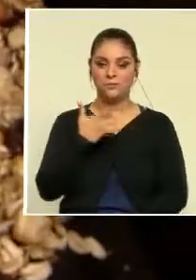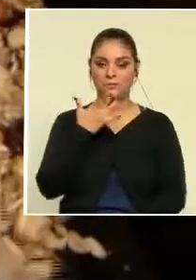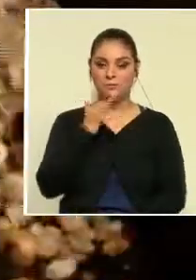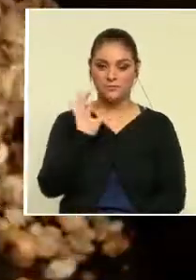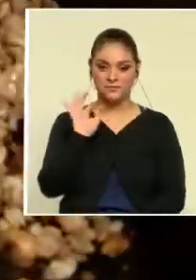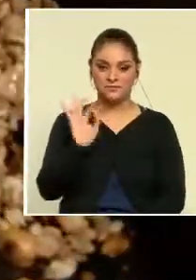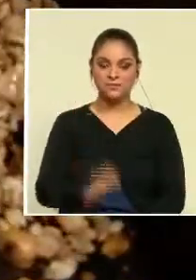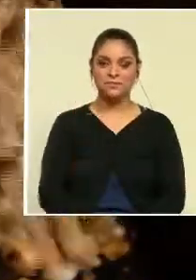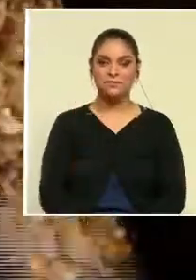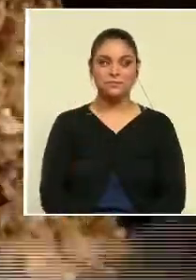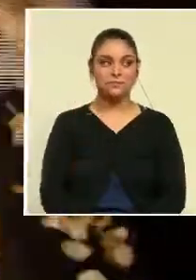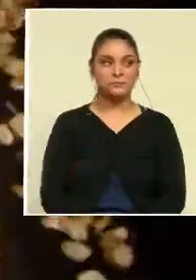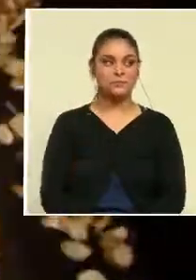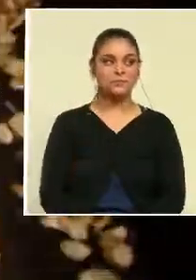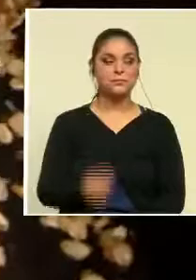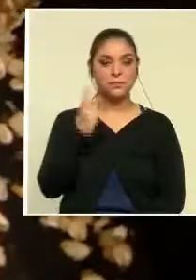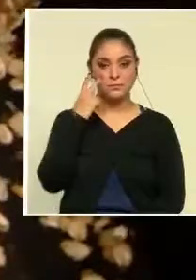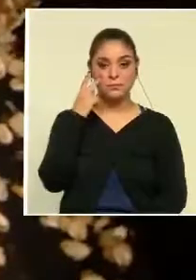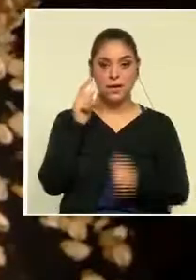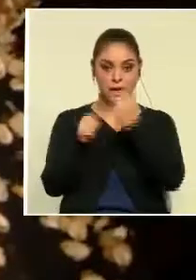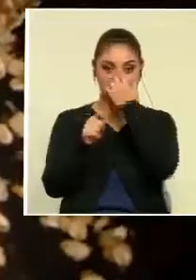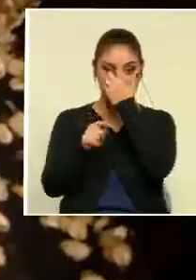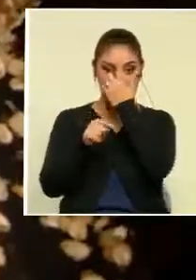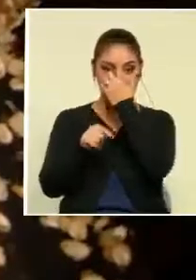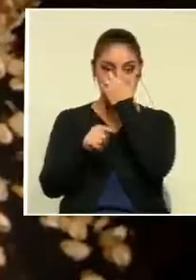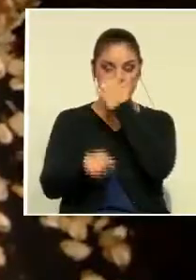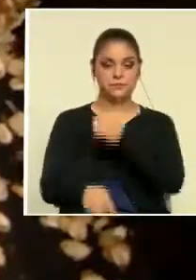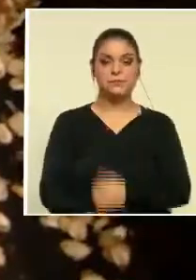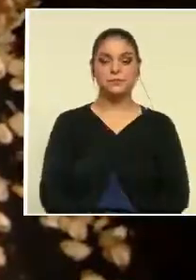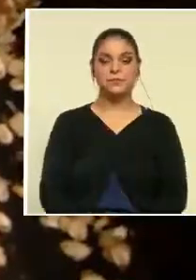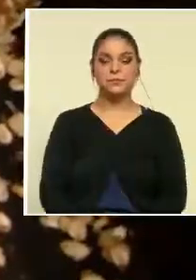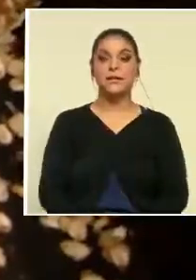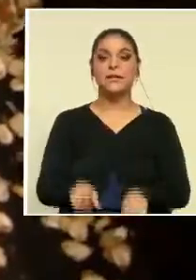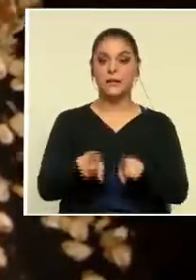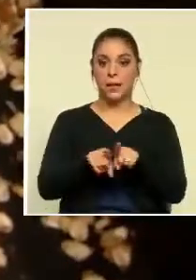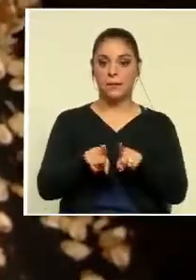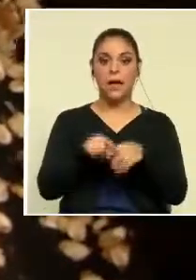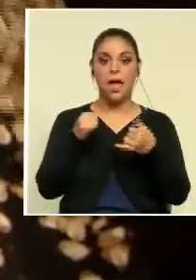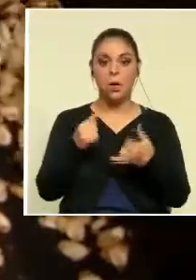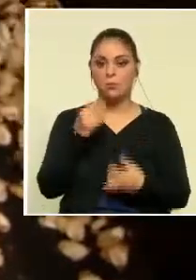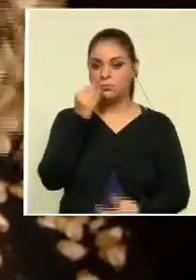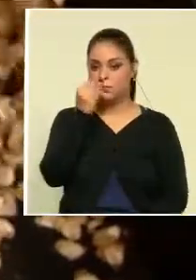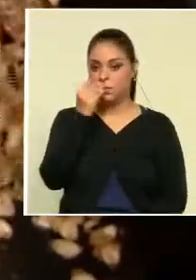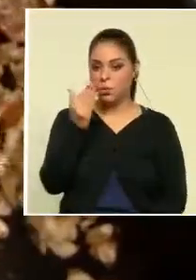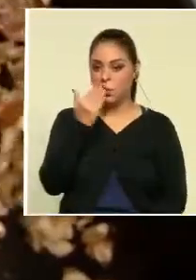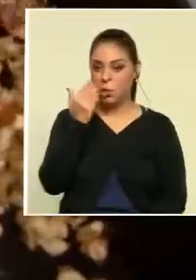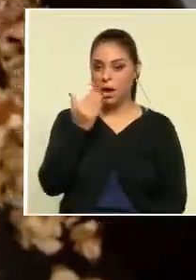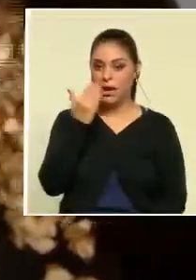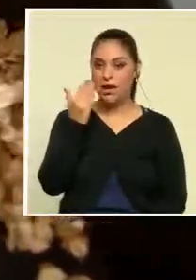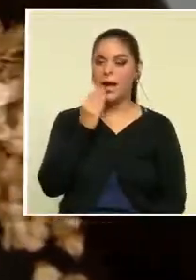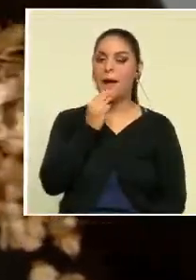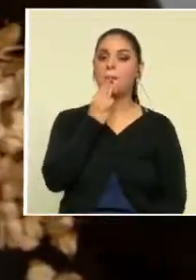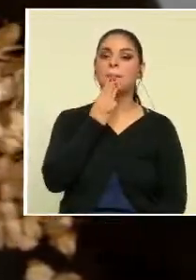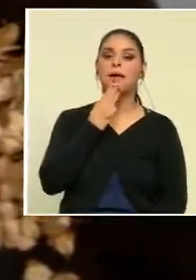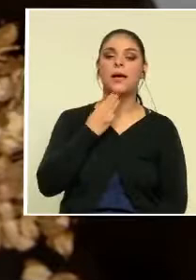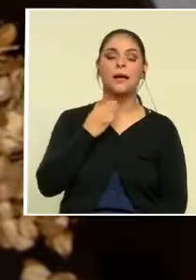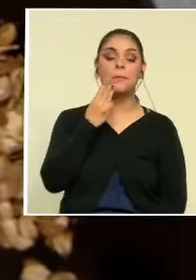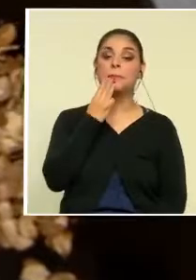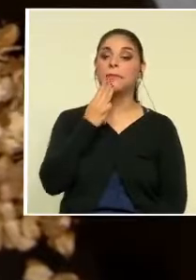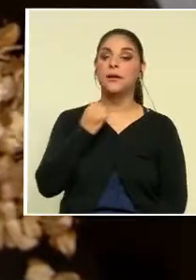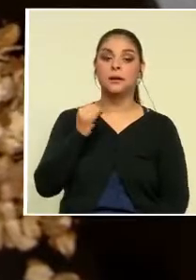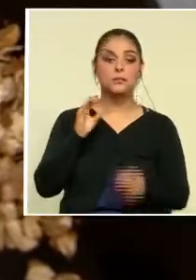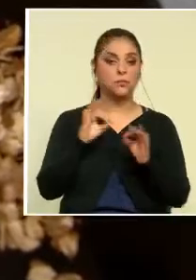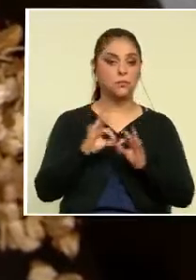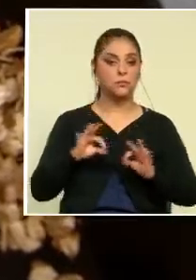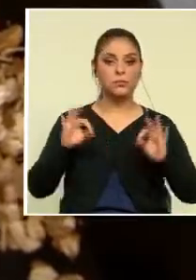sabroso de aquí también ahora la miel de abeja es muy muy importante y